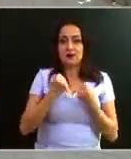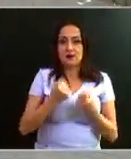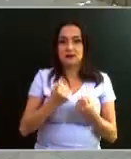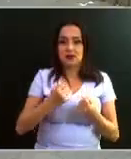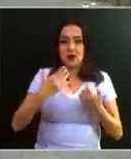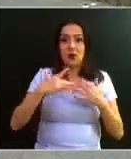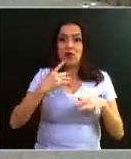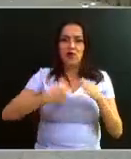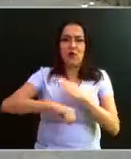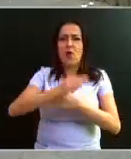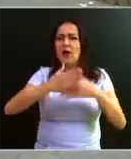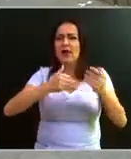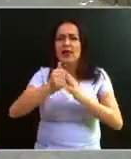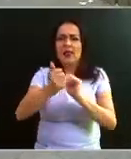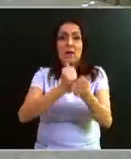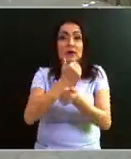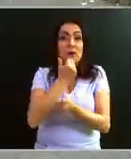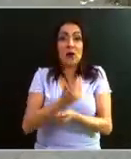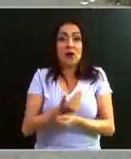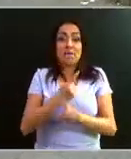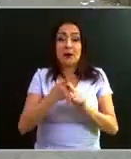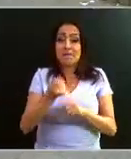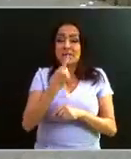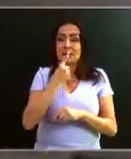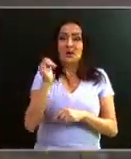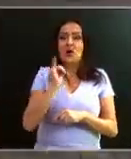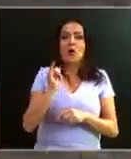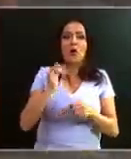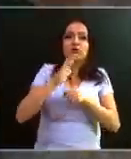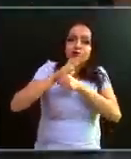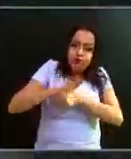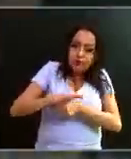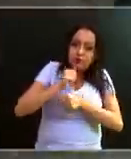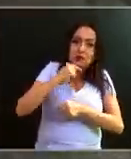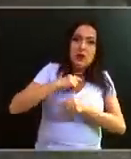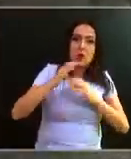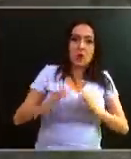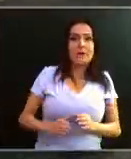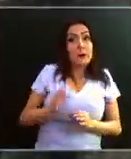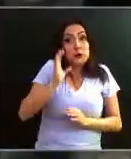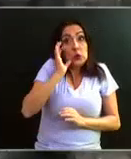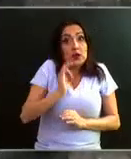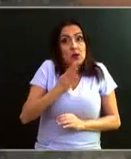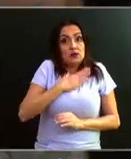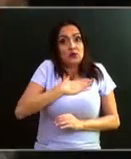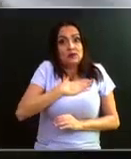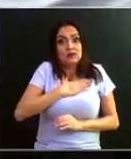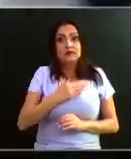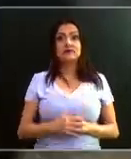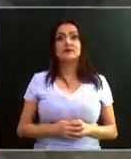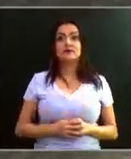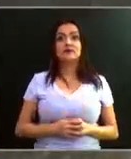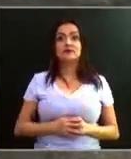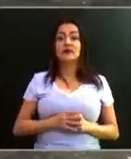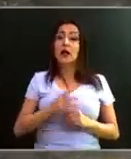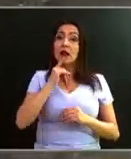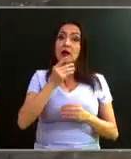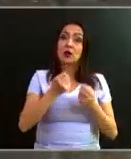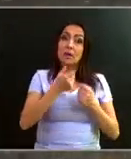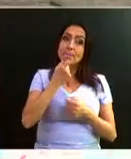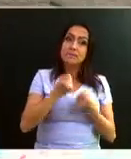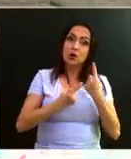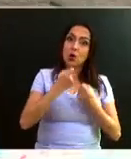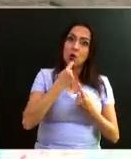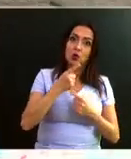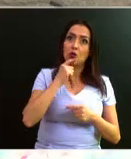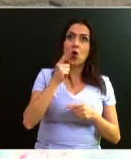Trotar, jugar fútbol, cualquier deporte es bueno. Las pastillas es como forzar al cuerpo, me parece a mí. El consumo de productos